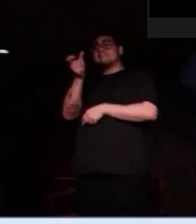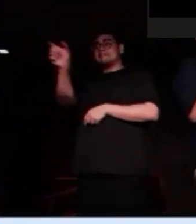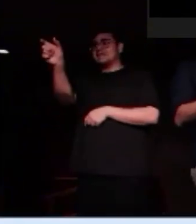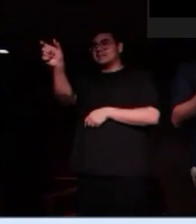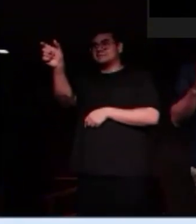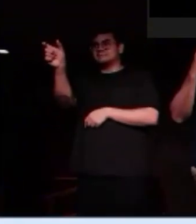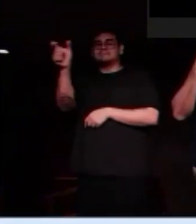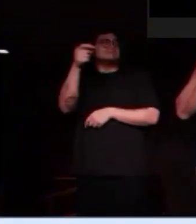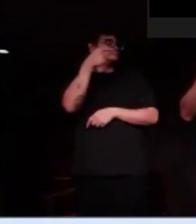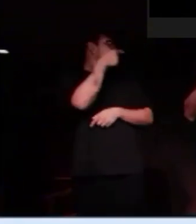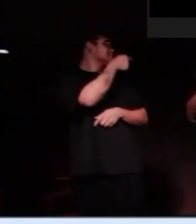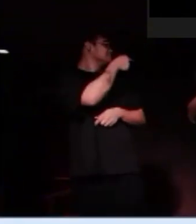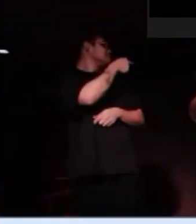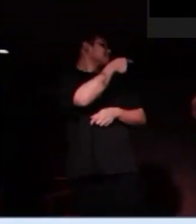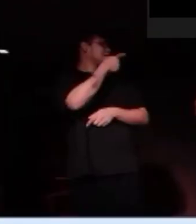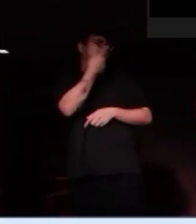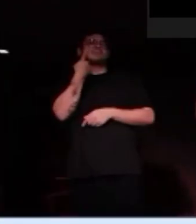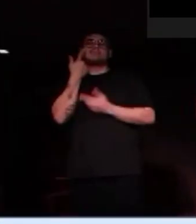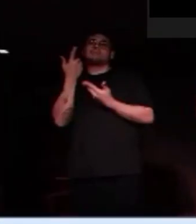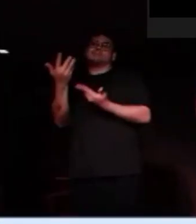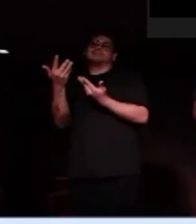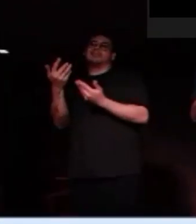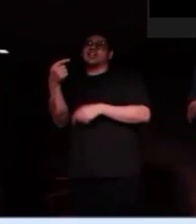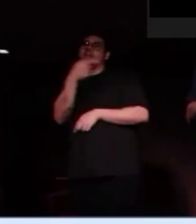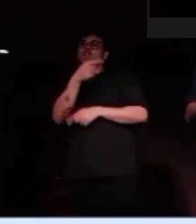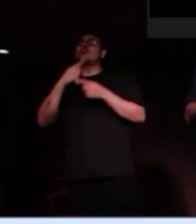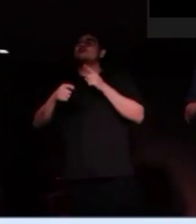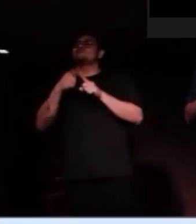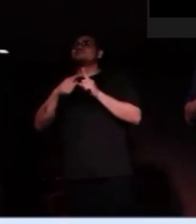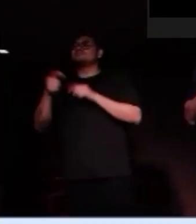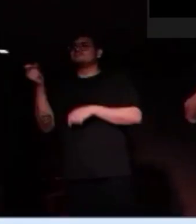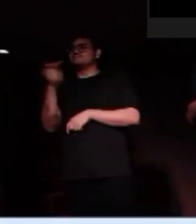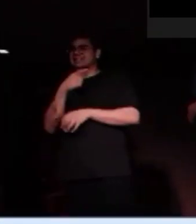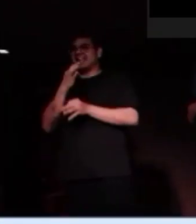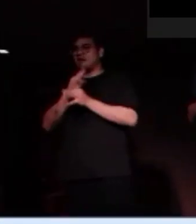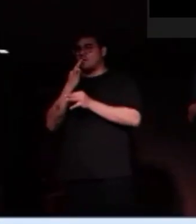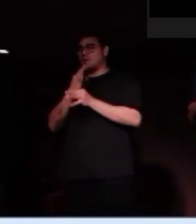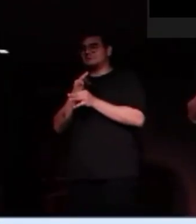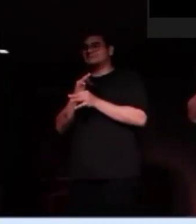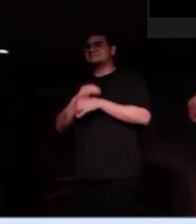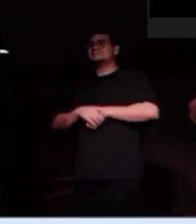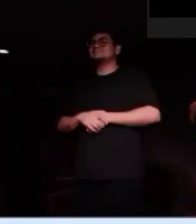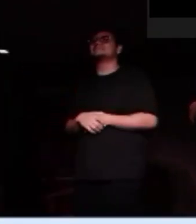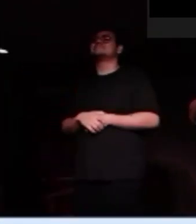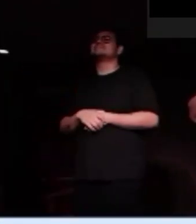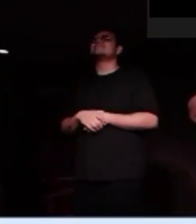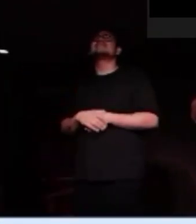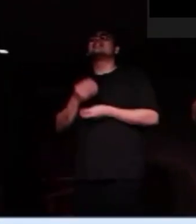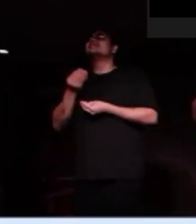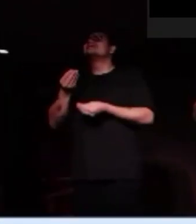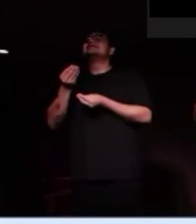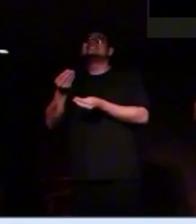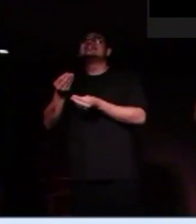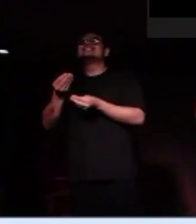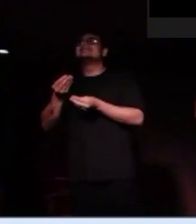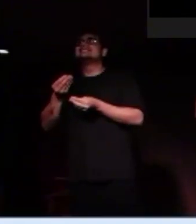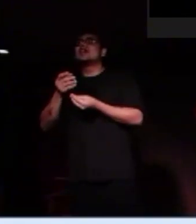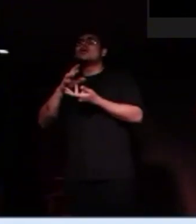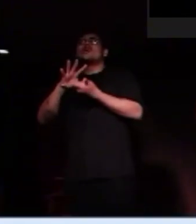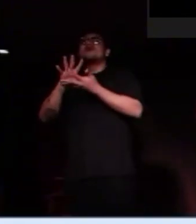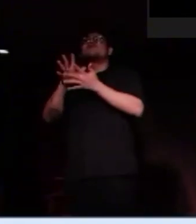es conocida, es una intérprete de la escuela Gabriela Mistral, hicimos un video, porque el objetivo era descubrir quién rompió el